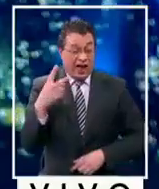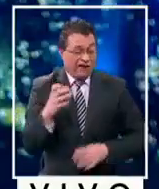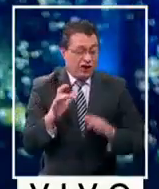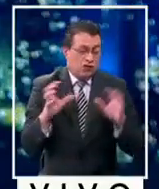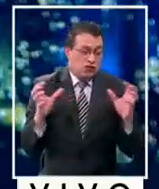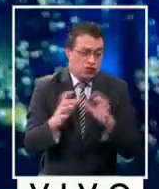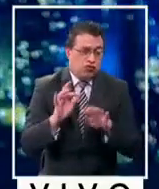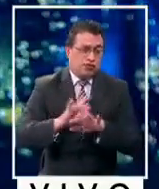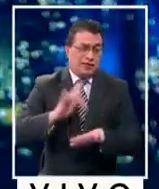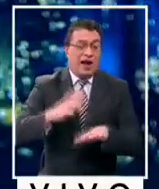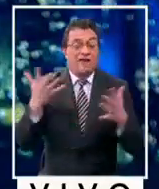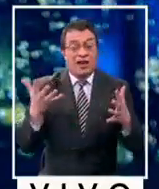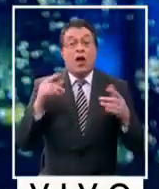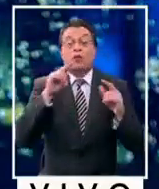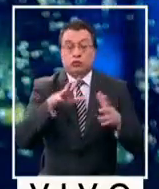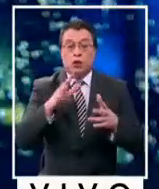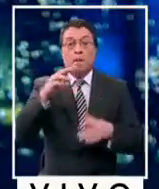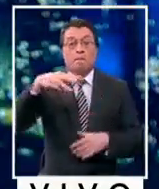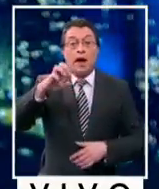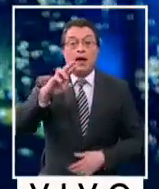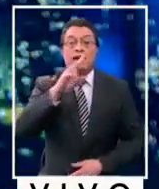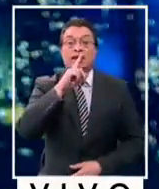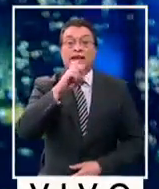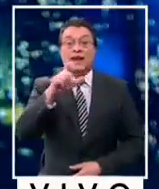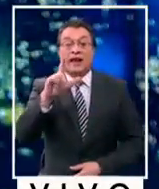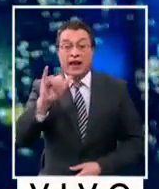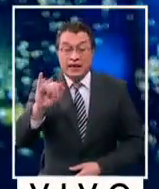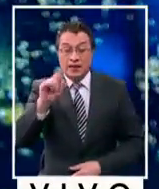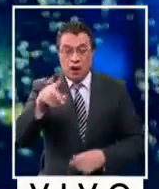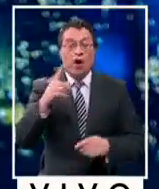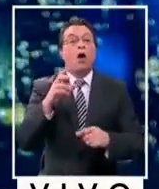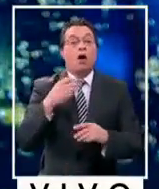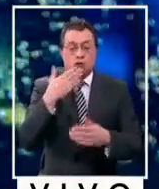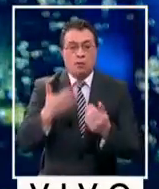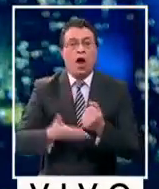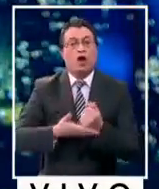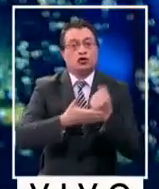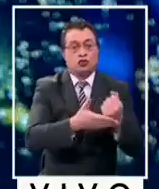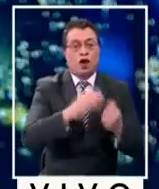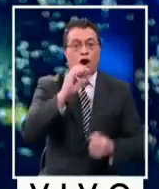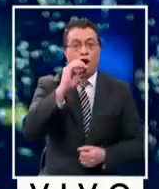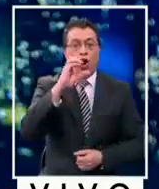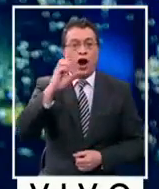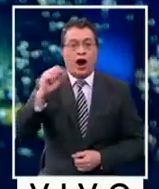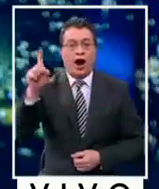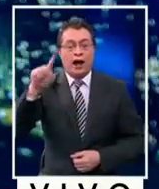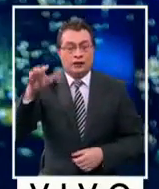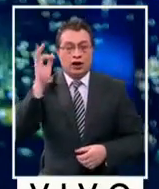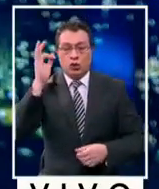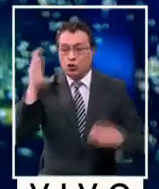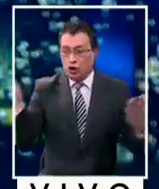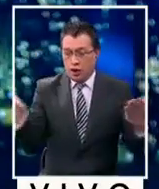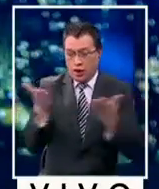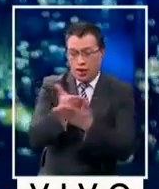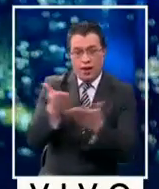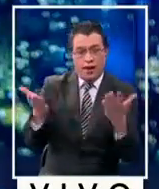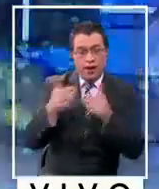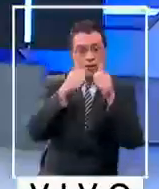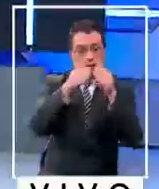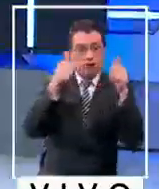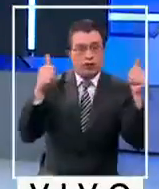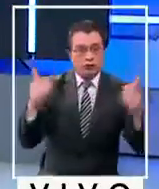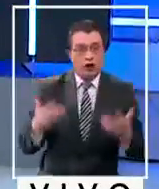de fondos de la Concertación, Giorgio Martelli, a la vez ayudara a OAS a conseguir reuniones con altas